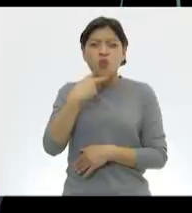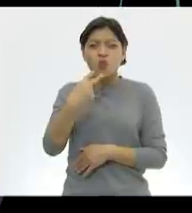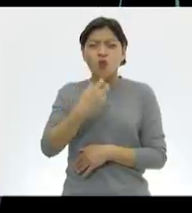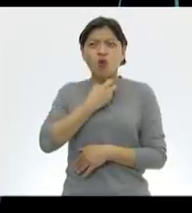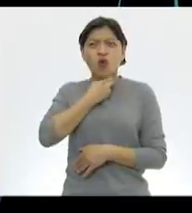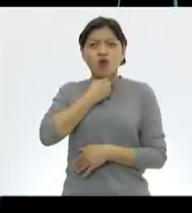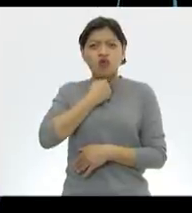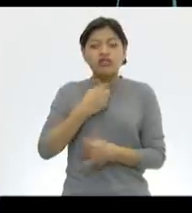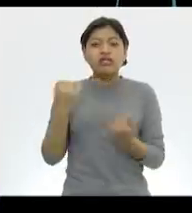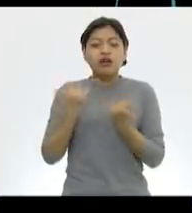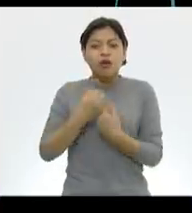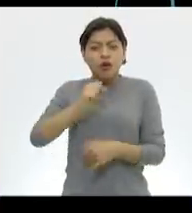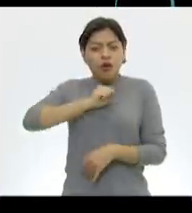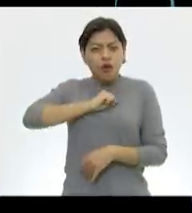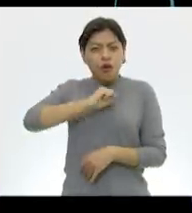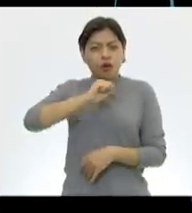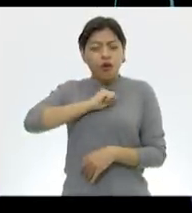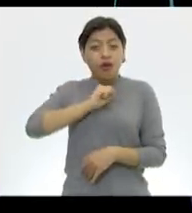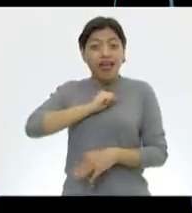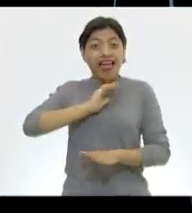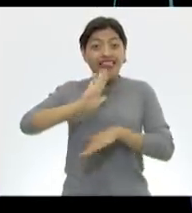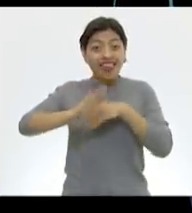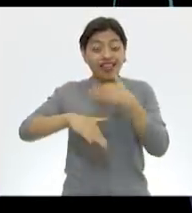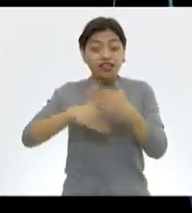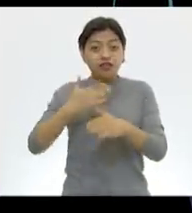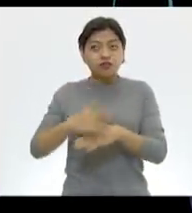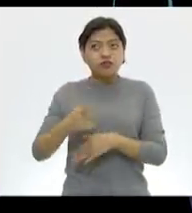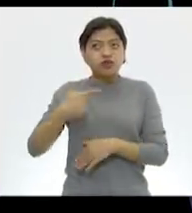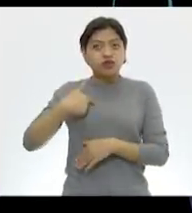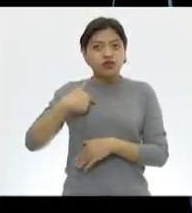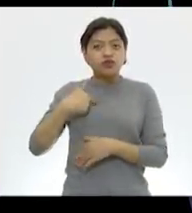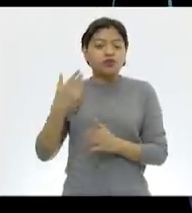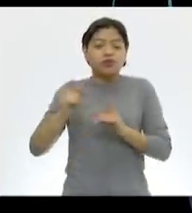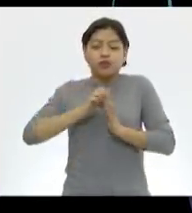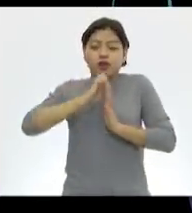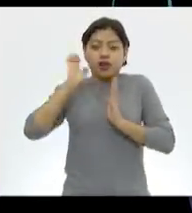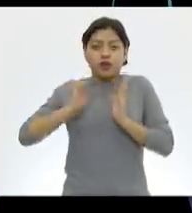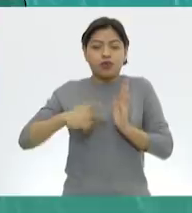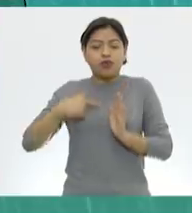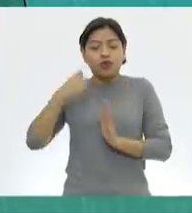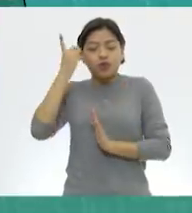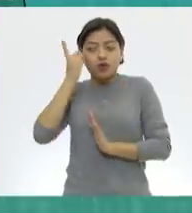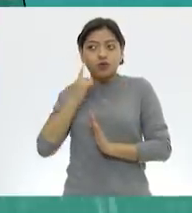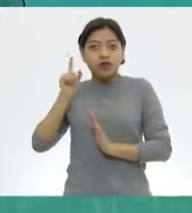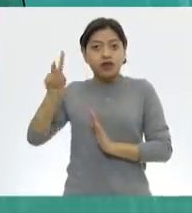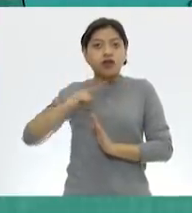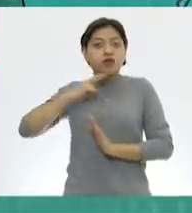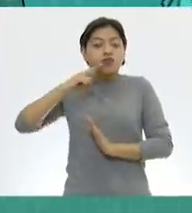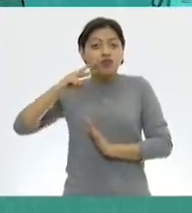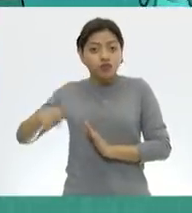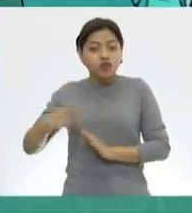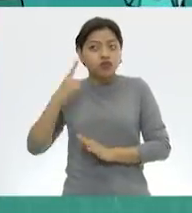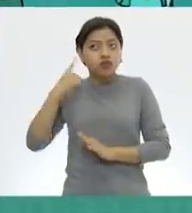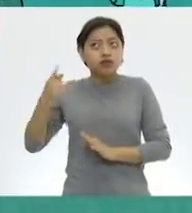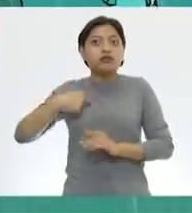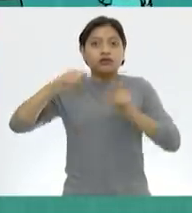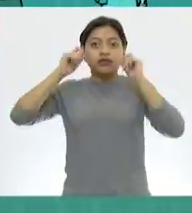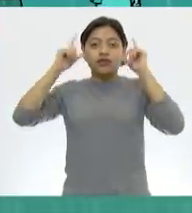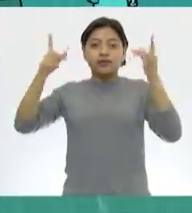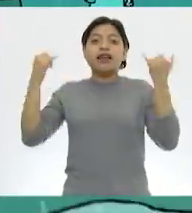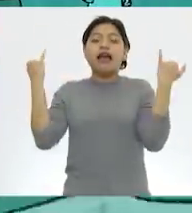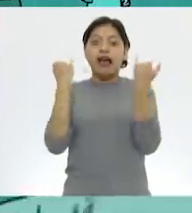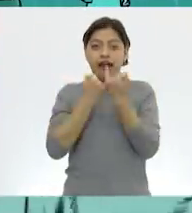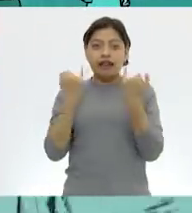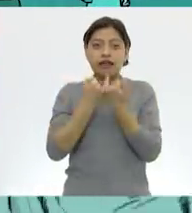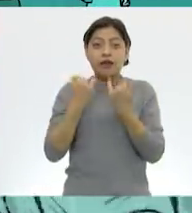seguida por una tos irritante que, de estar yo dormido, me hubiera hecho despertar. Oí también,